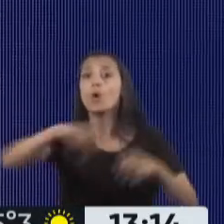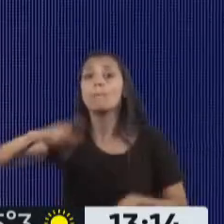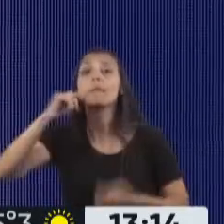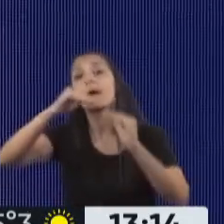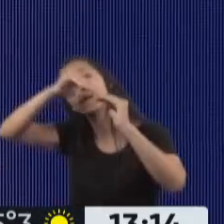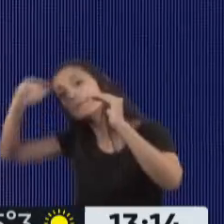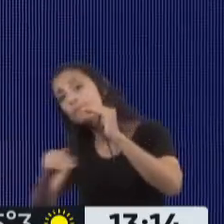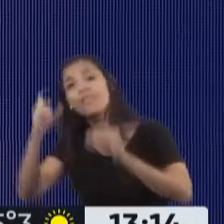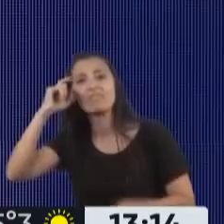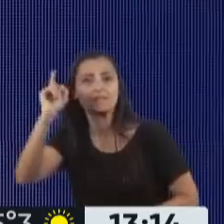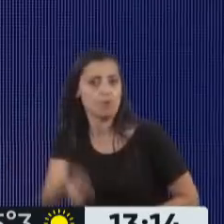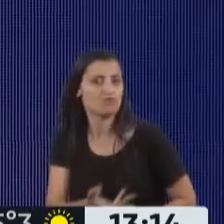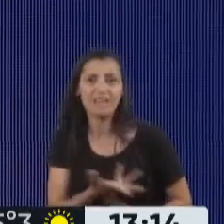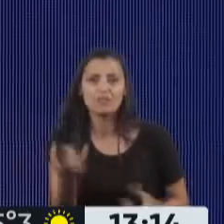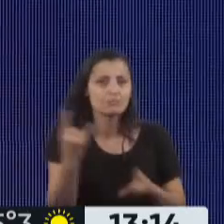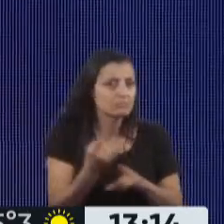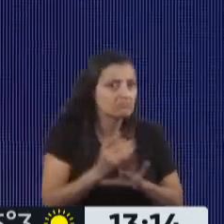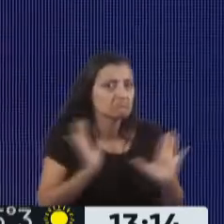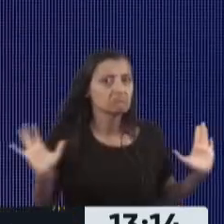caído por lo menos 10%.